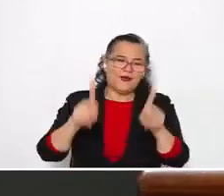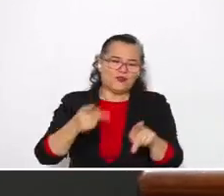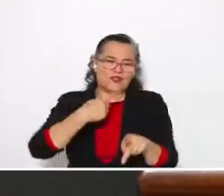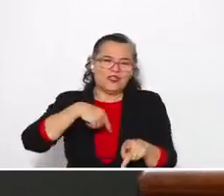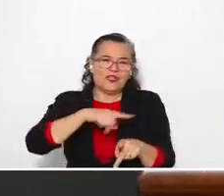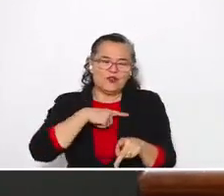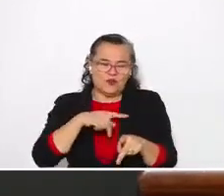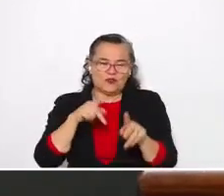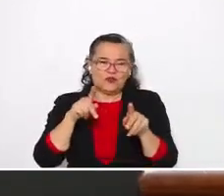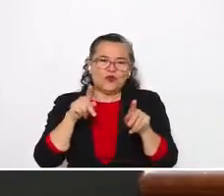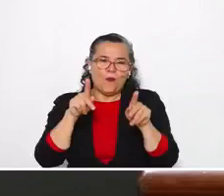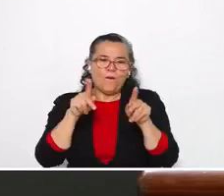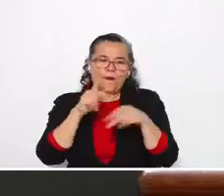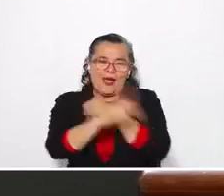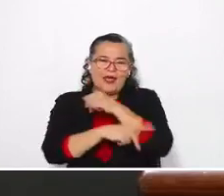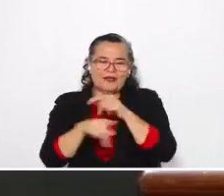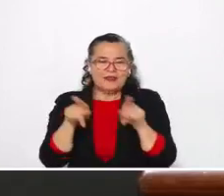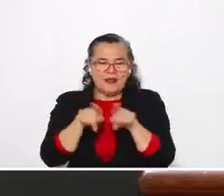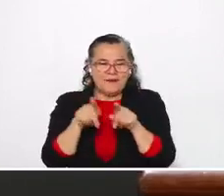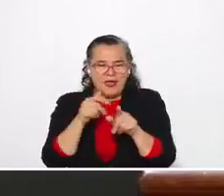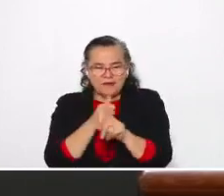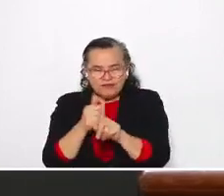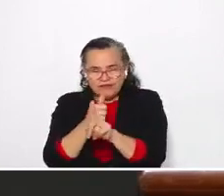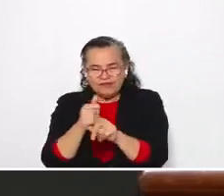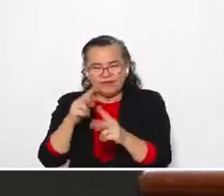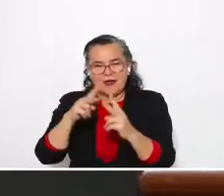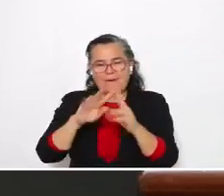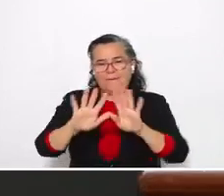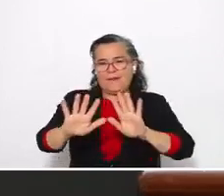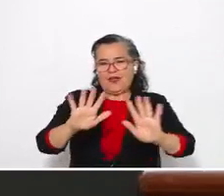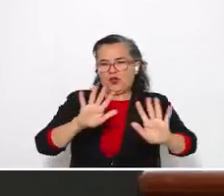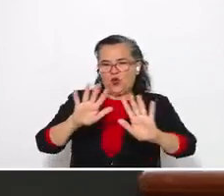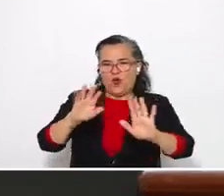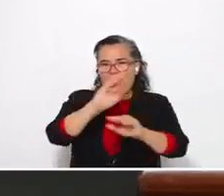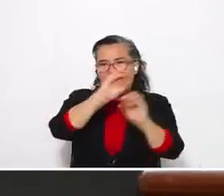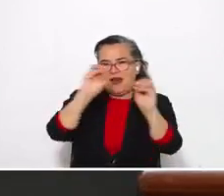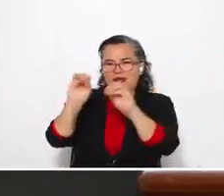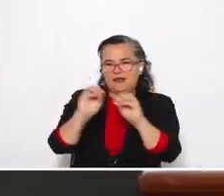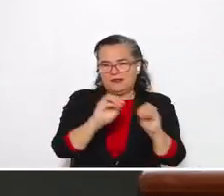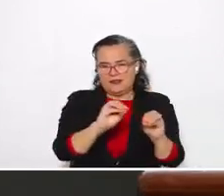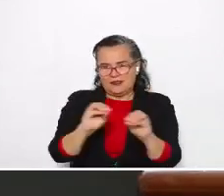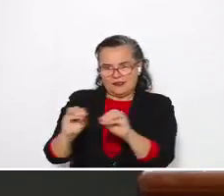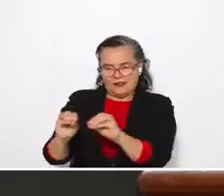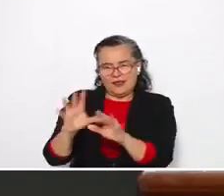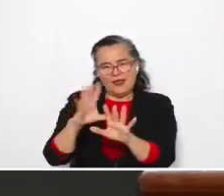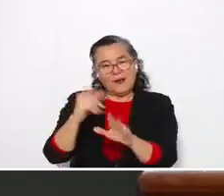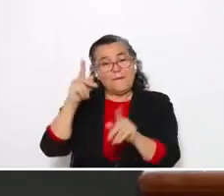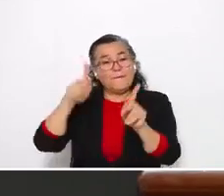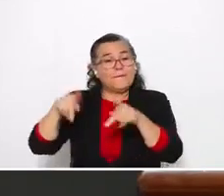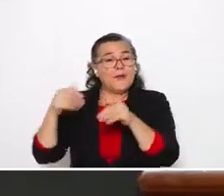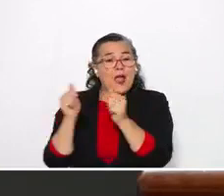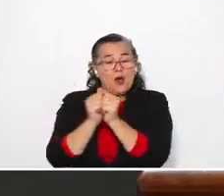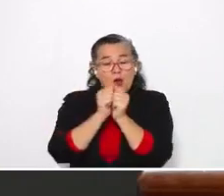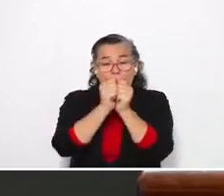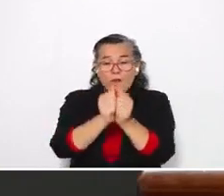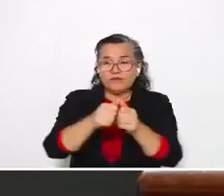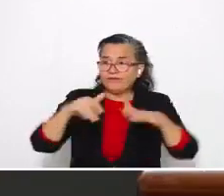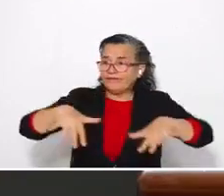nos siguen también de manera virtual y por supuesto a las personas que nos acompañan